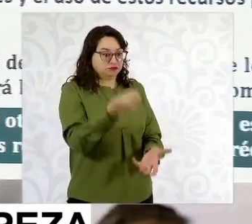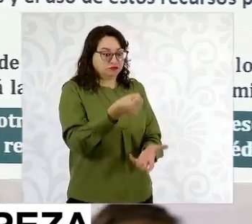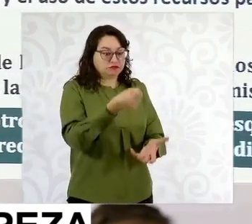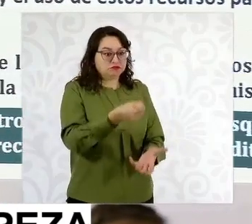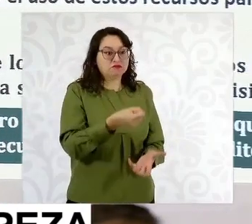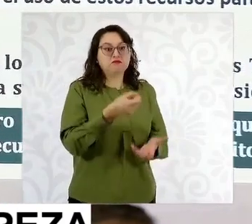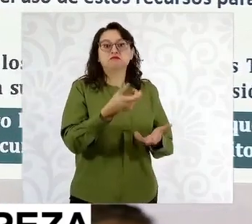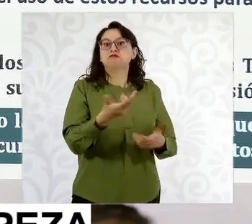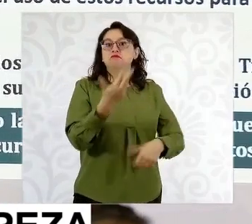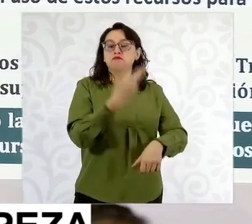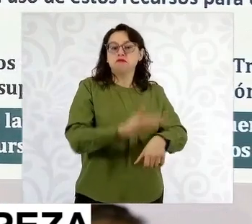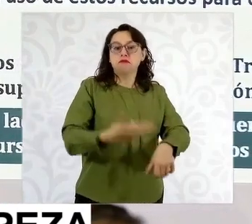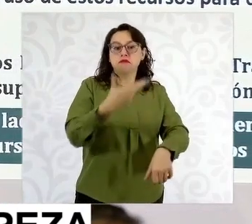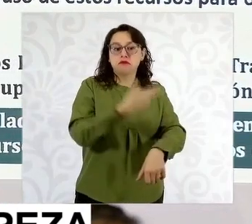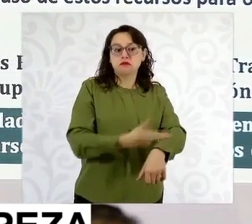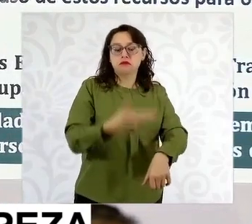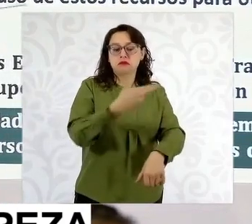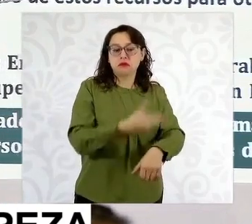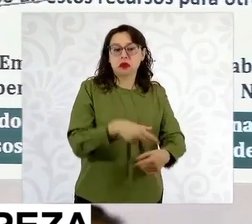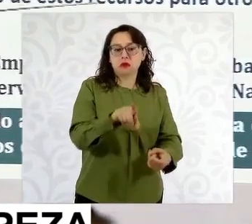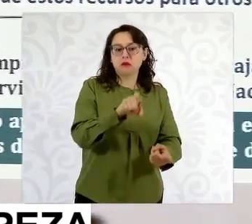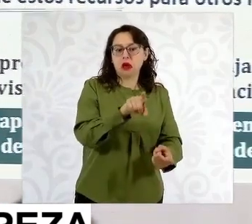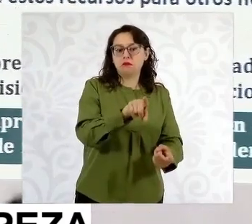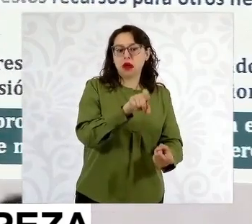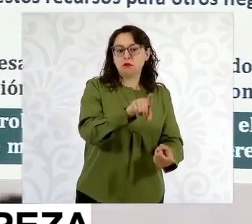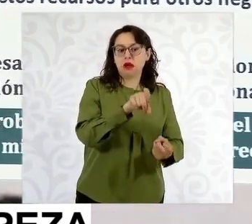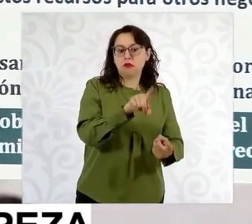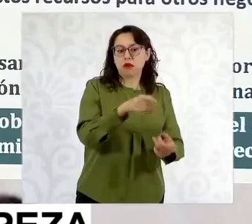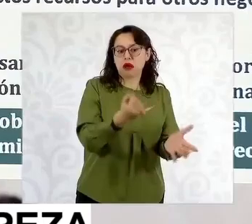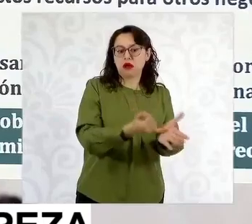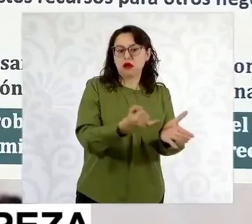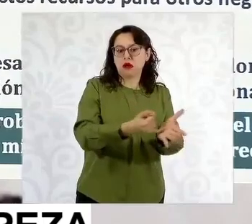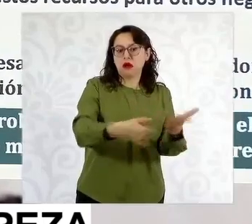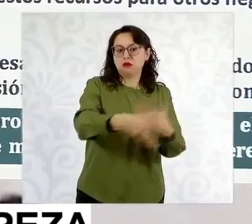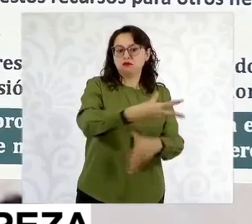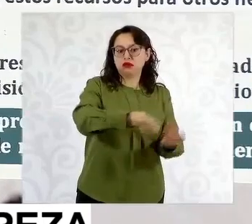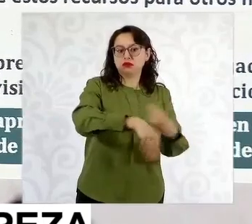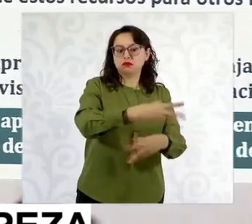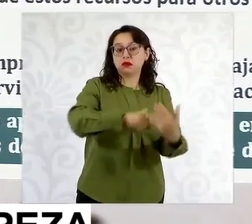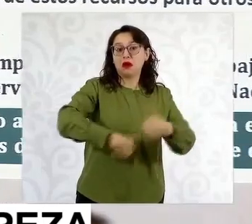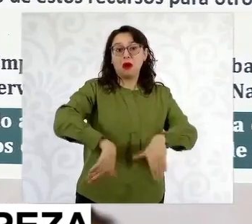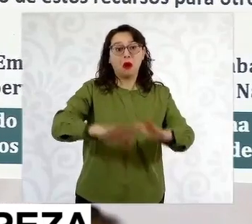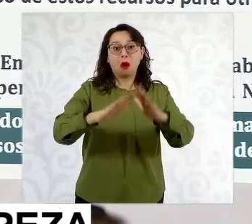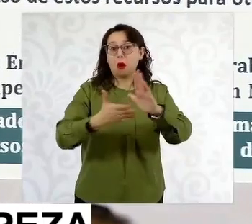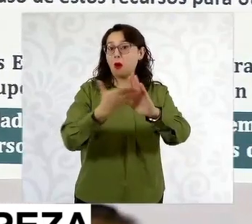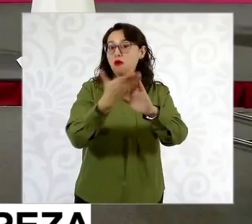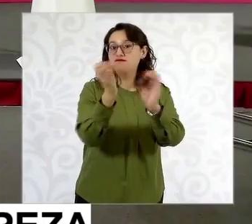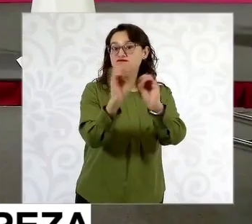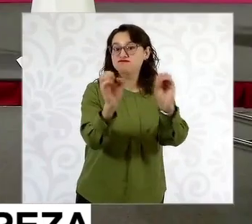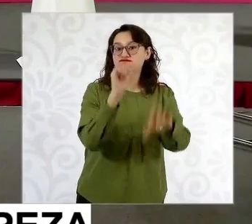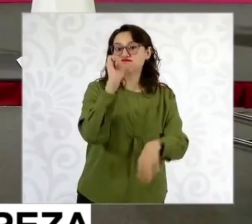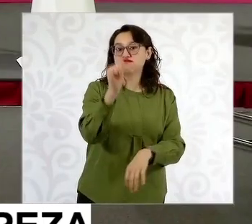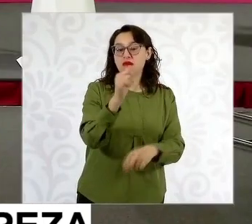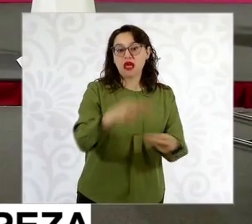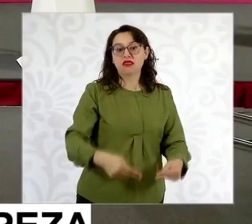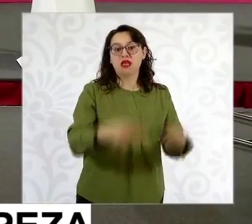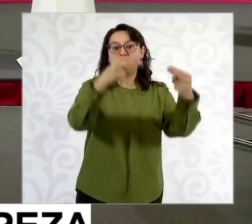el cobro de las comisiones y el uso de estos recursos para otro tipo de negocios.